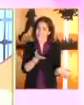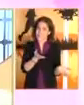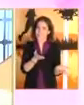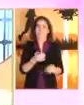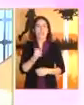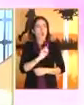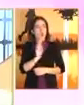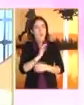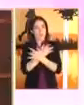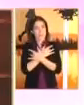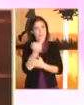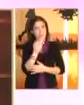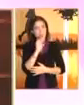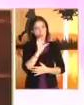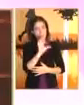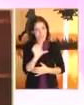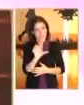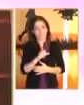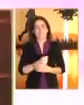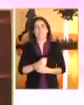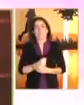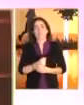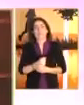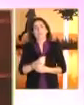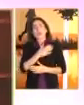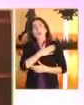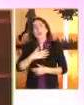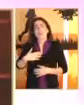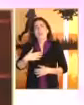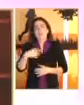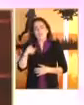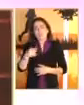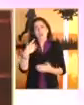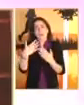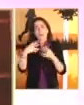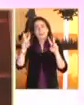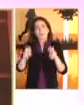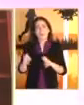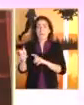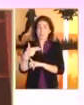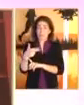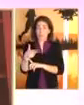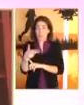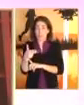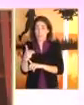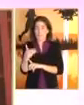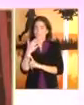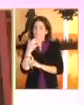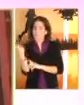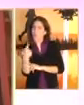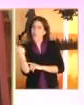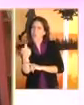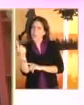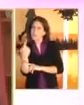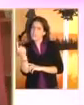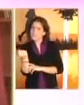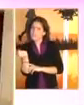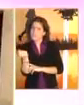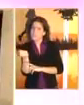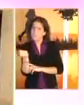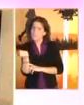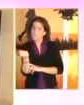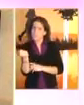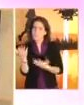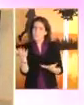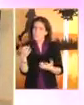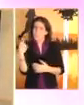María José. Hola. Oye, quería que has hablado del pescado respecto al microondas. Sí. ¿Qué